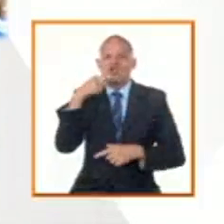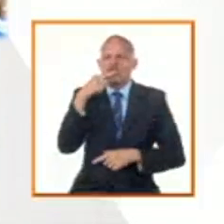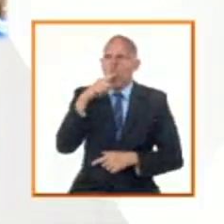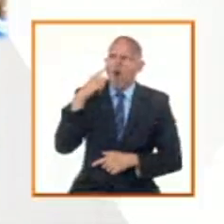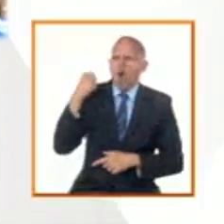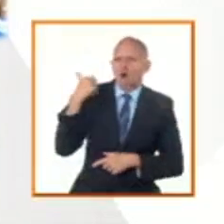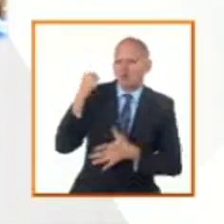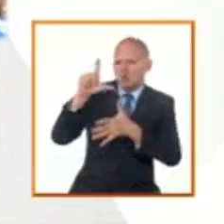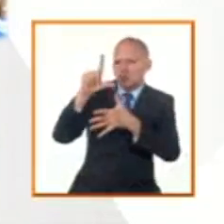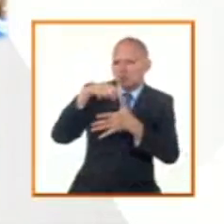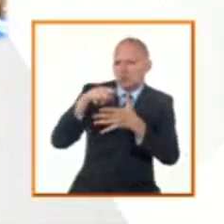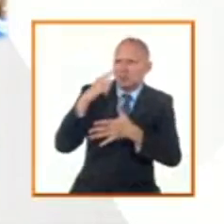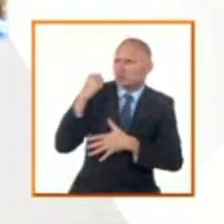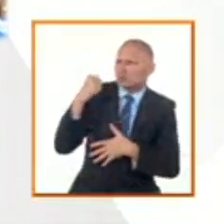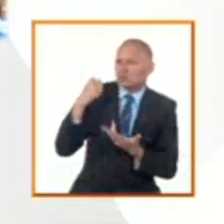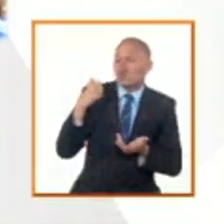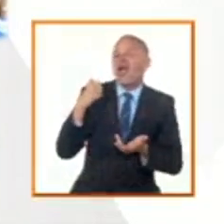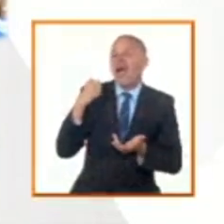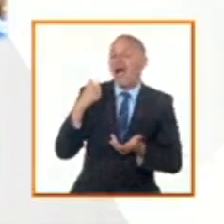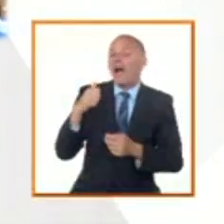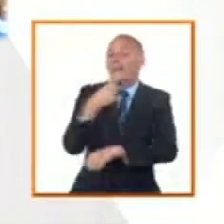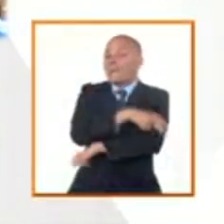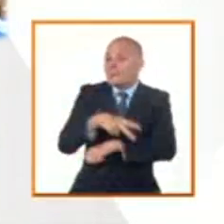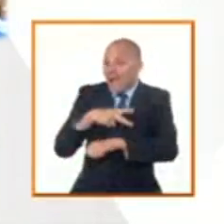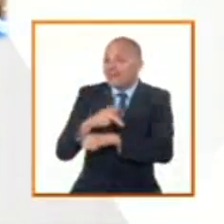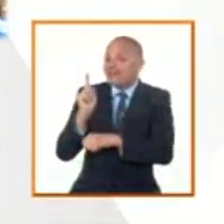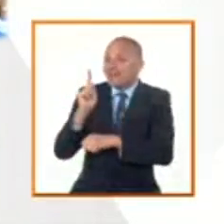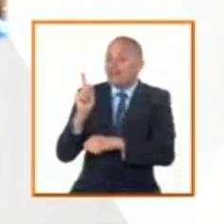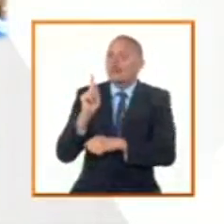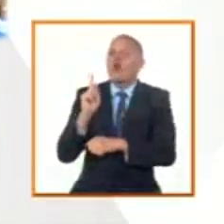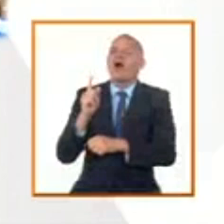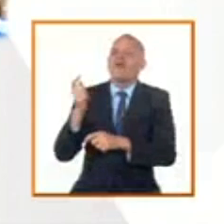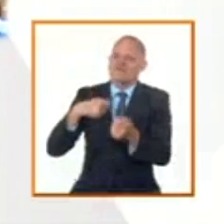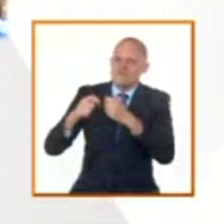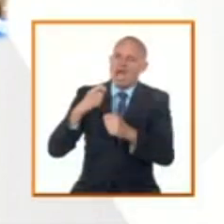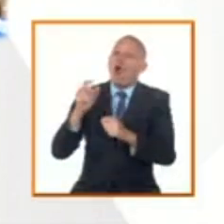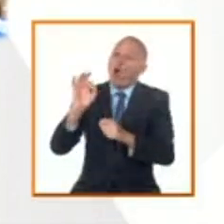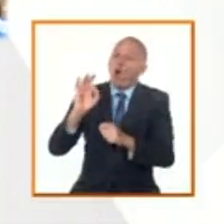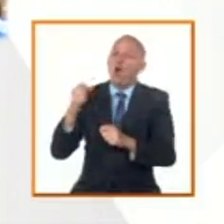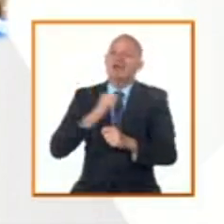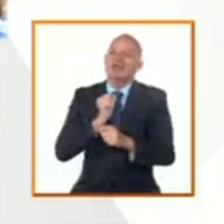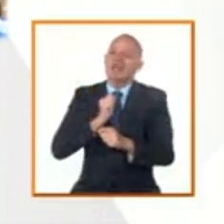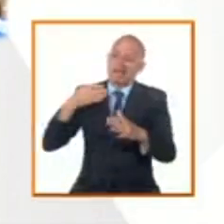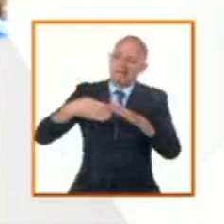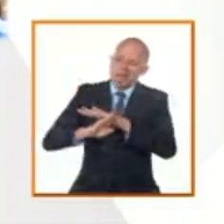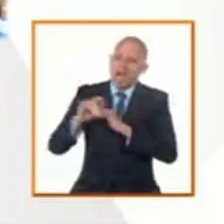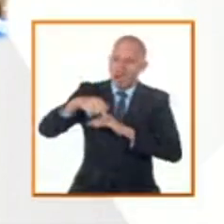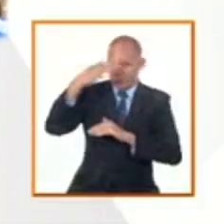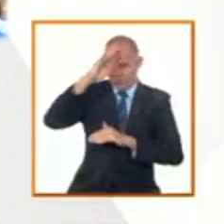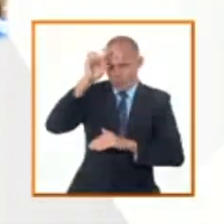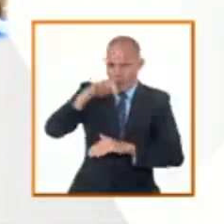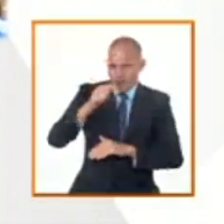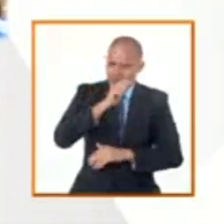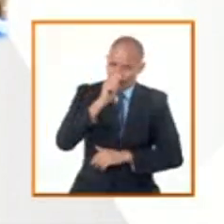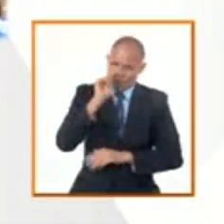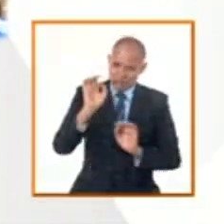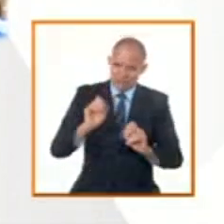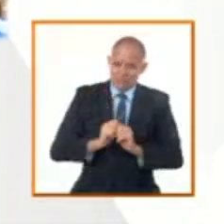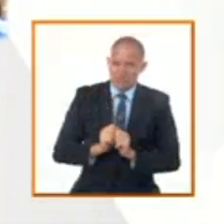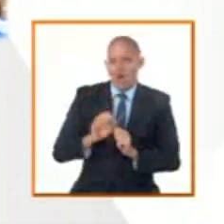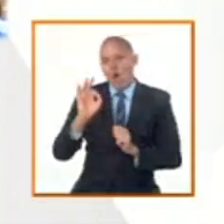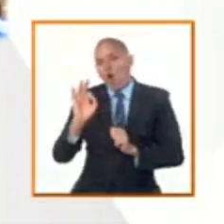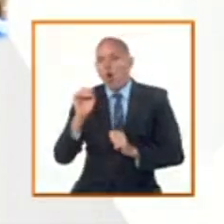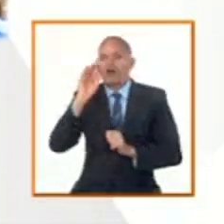internacionales a través de pasajeros, las cargas y el canal postal. Significar que